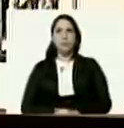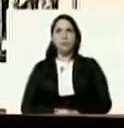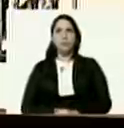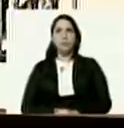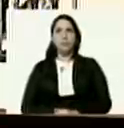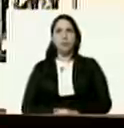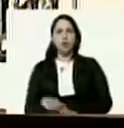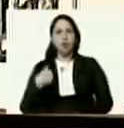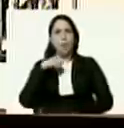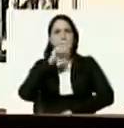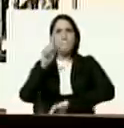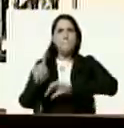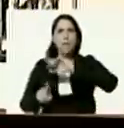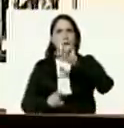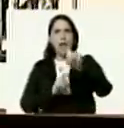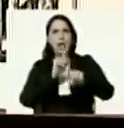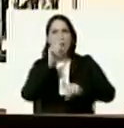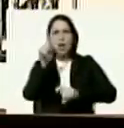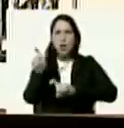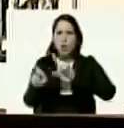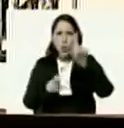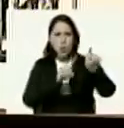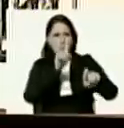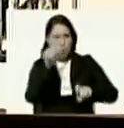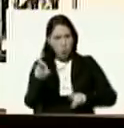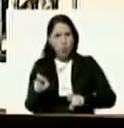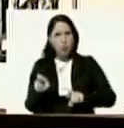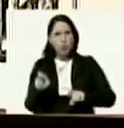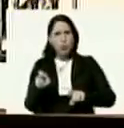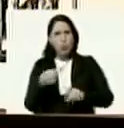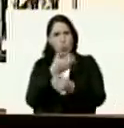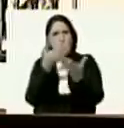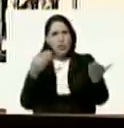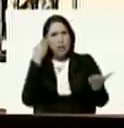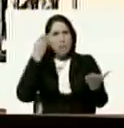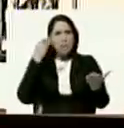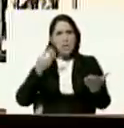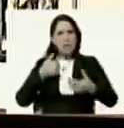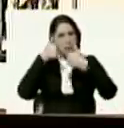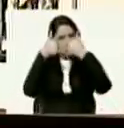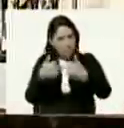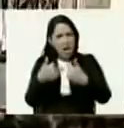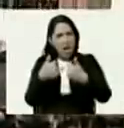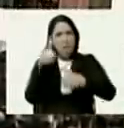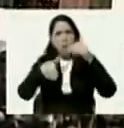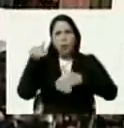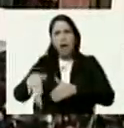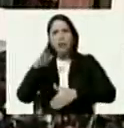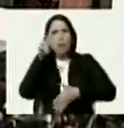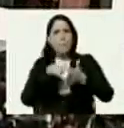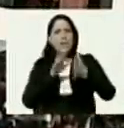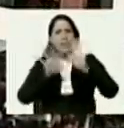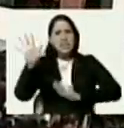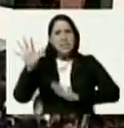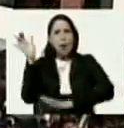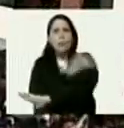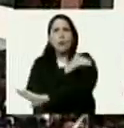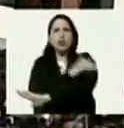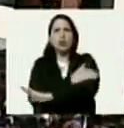Yo le pregunto, ¿valió la pena votar por la oposición en el 2015?